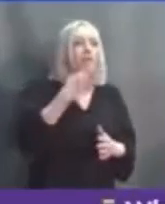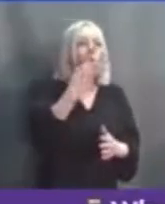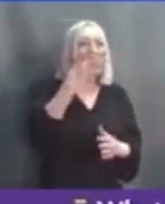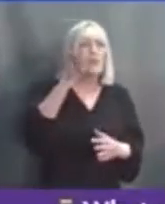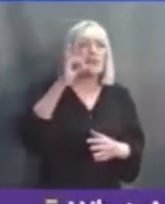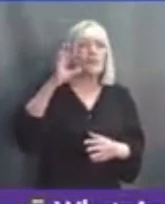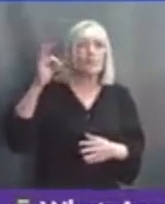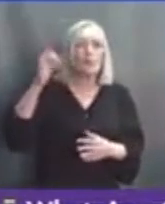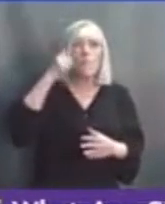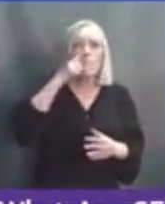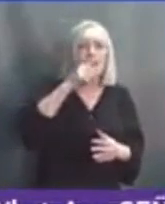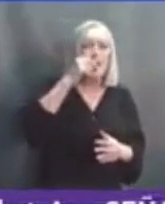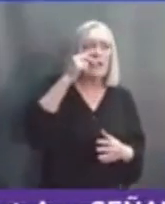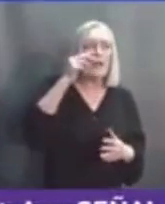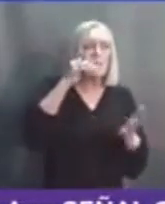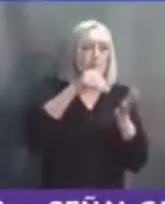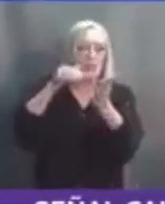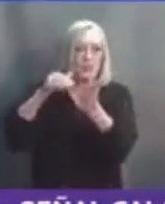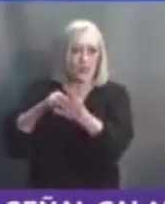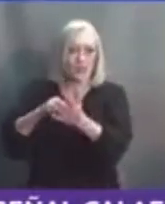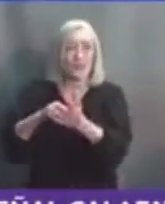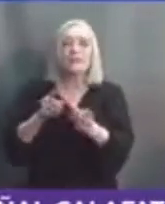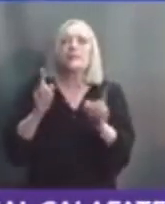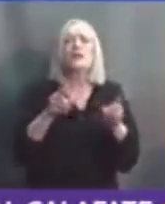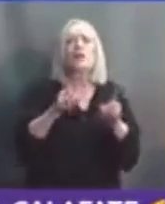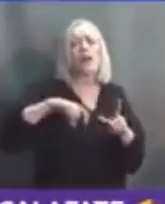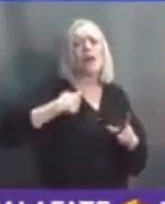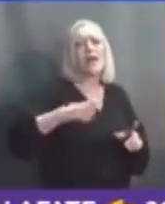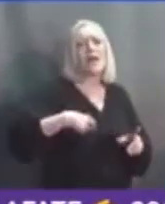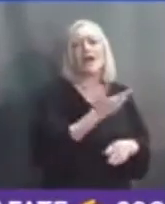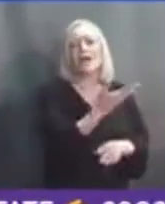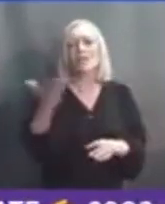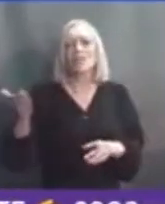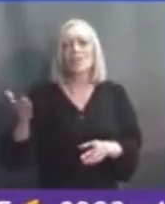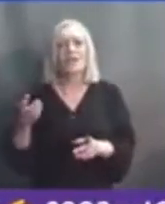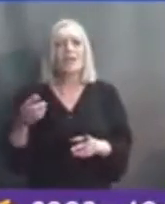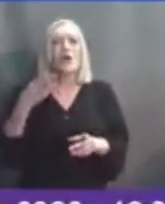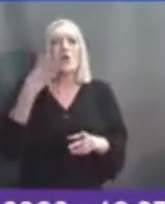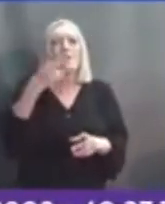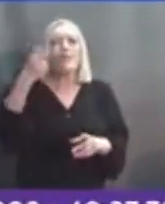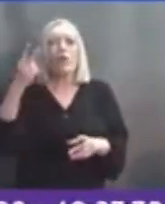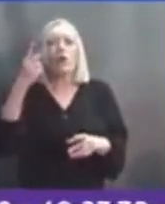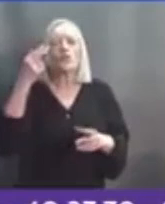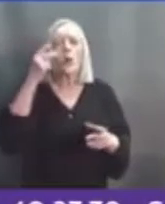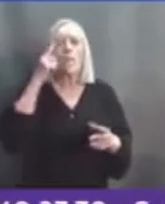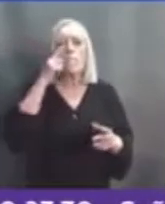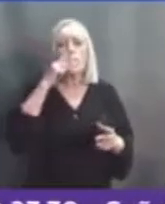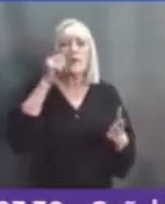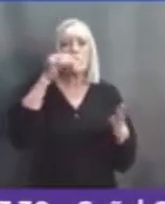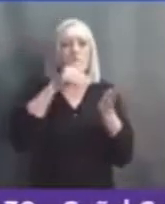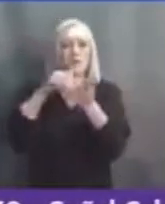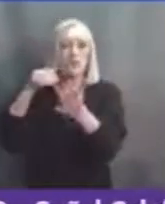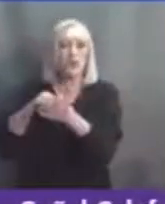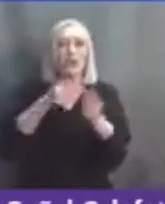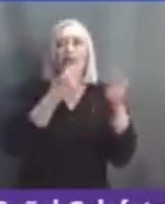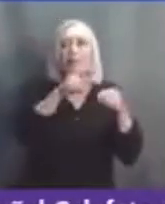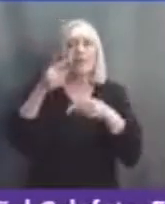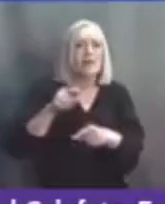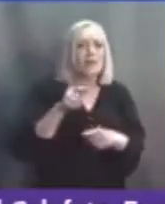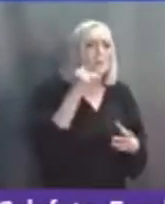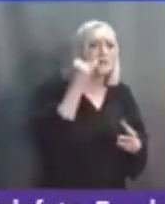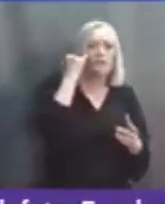millones en la caja de servicios sociales 42000 millones en los municipios 12000